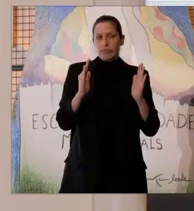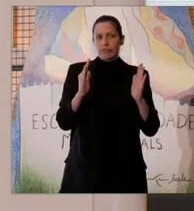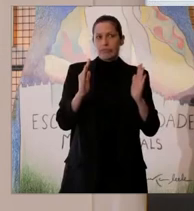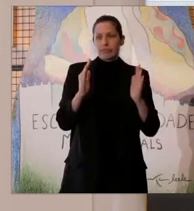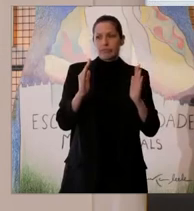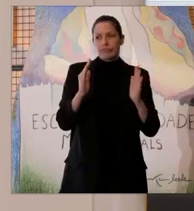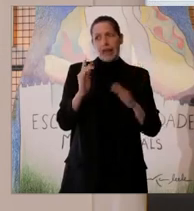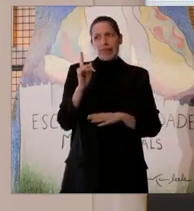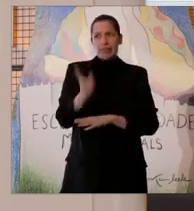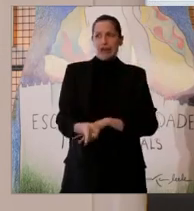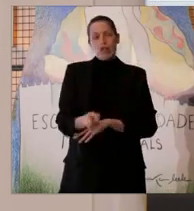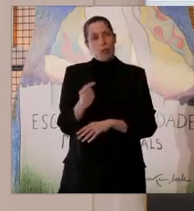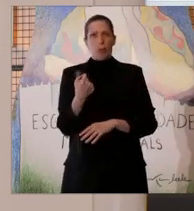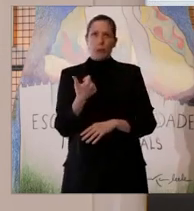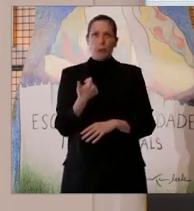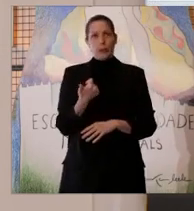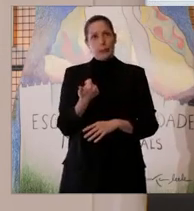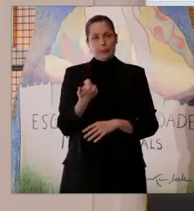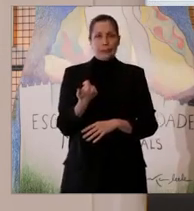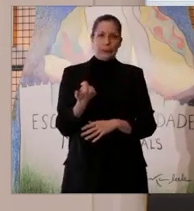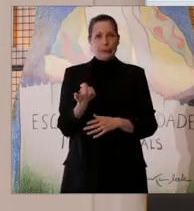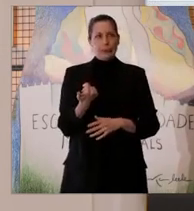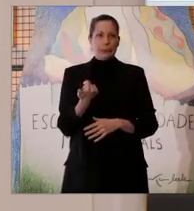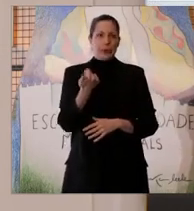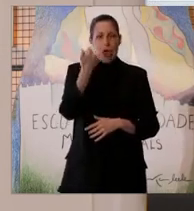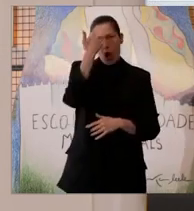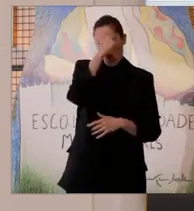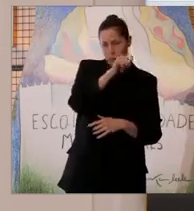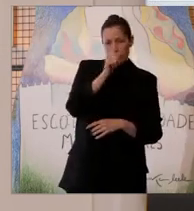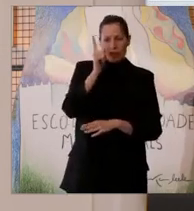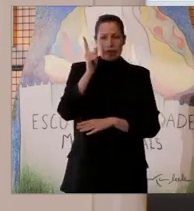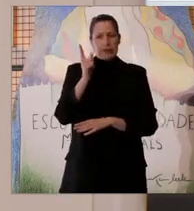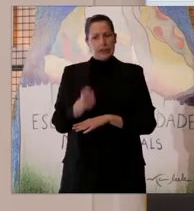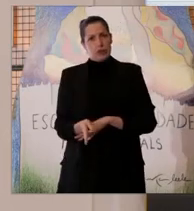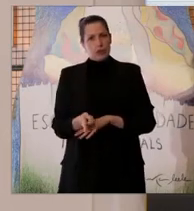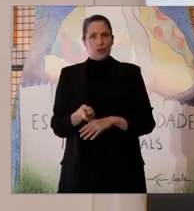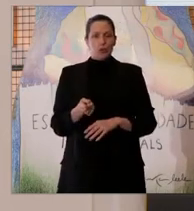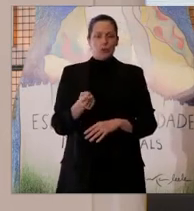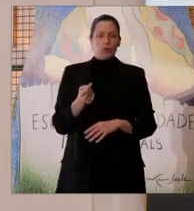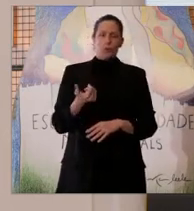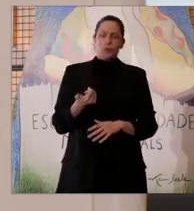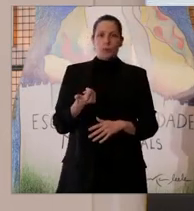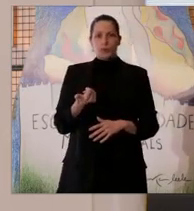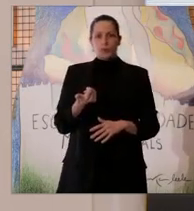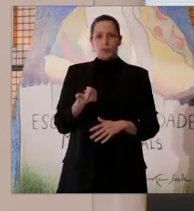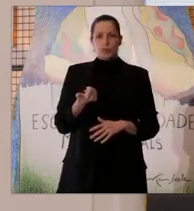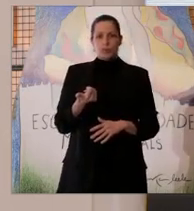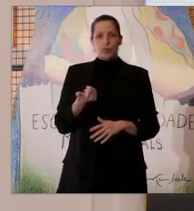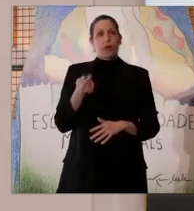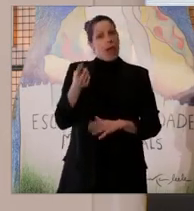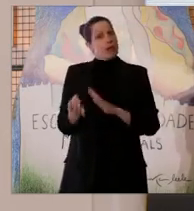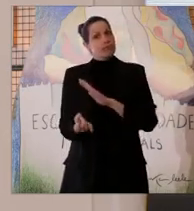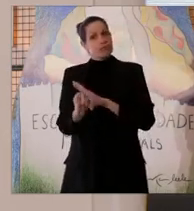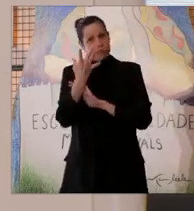así de aquella manera o sea teníamos un señor director que bueno pues ni él fue quien creó la correspondencia de género